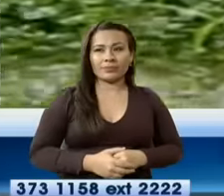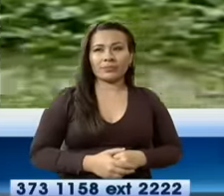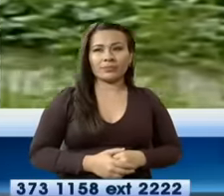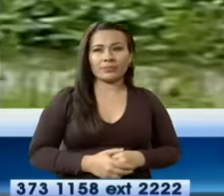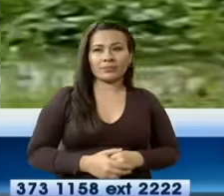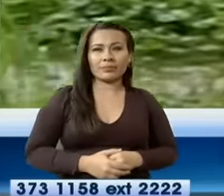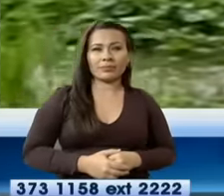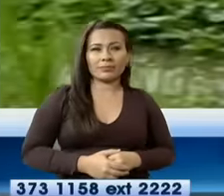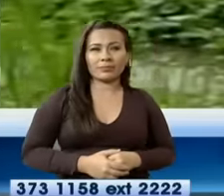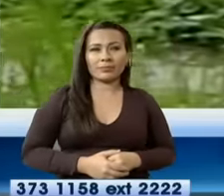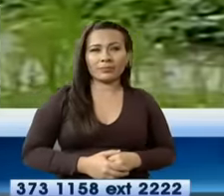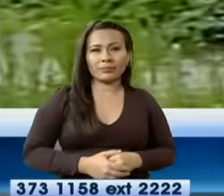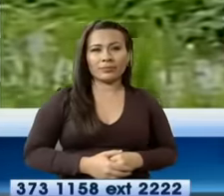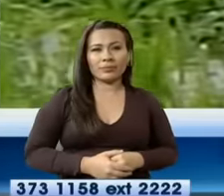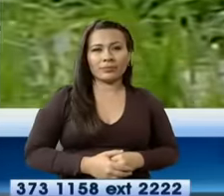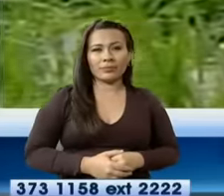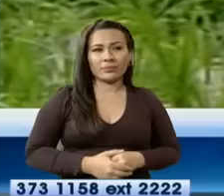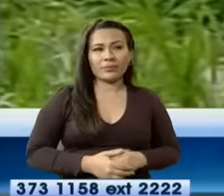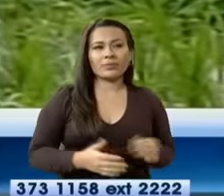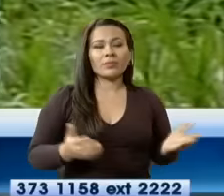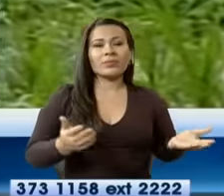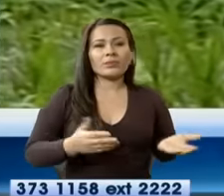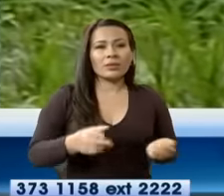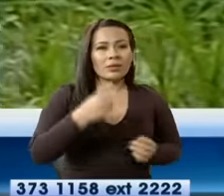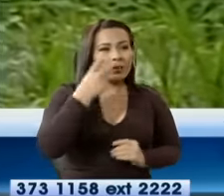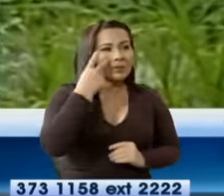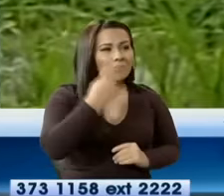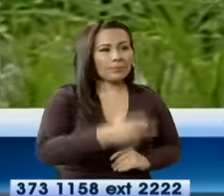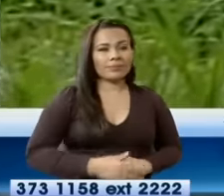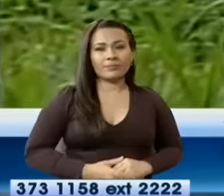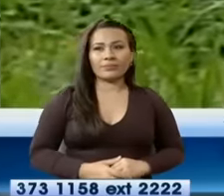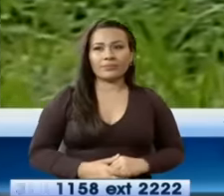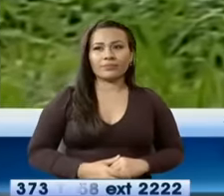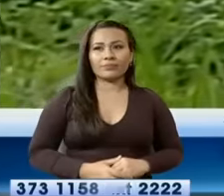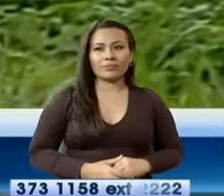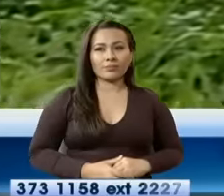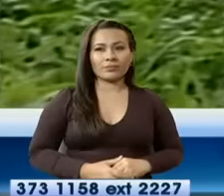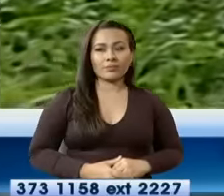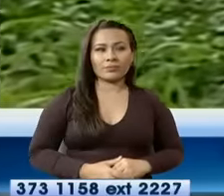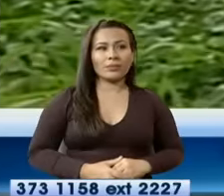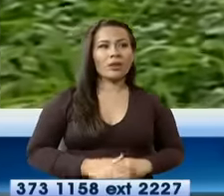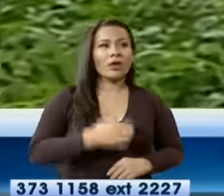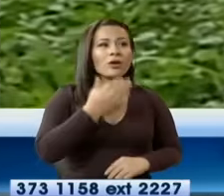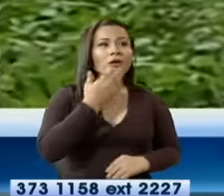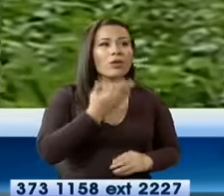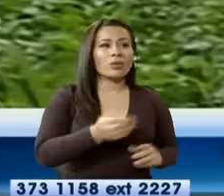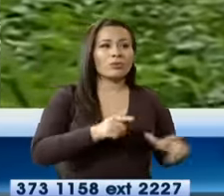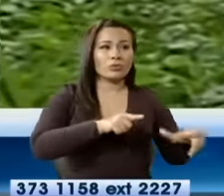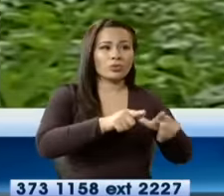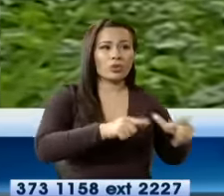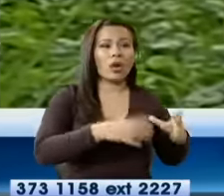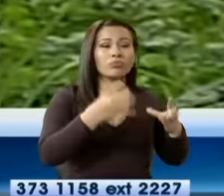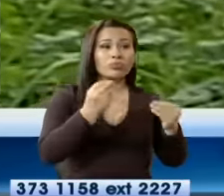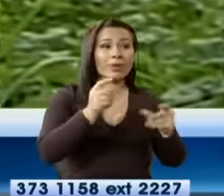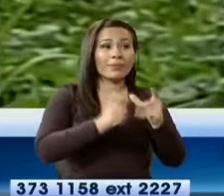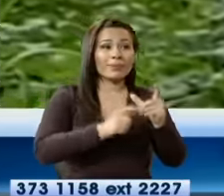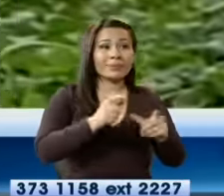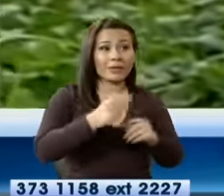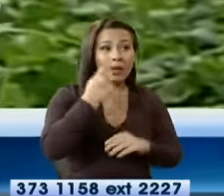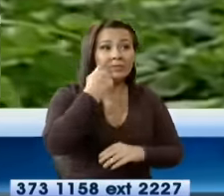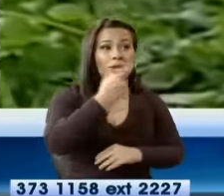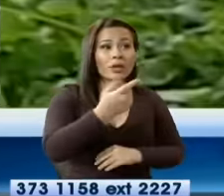más, incluso dicen que hay como una cierta como corriente, si podemos decirlo así, no es tan quieta, es decir, que viene